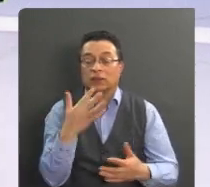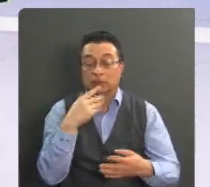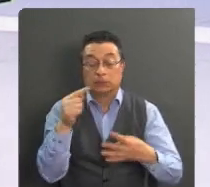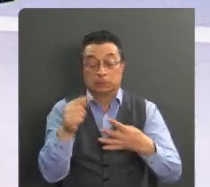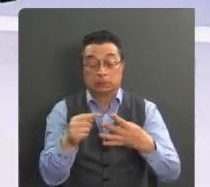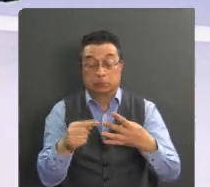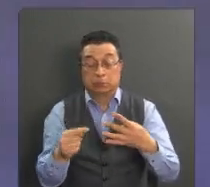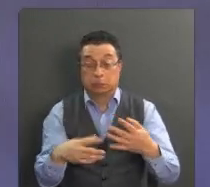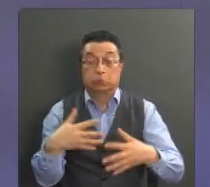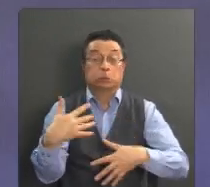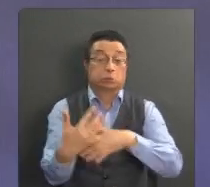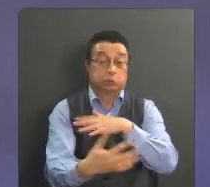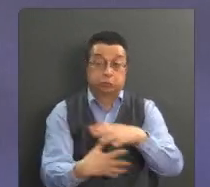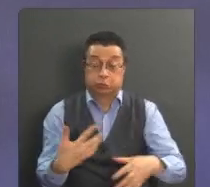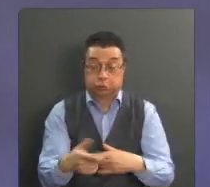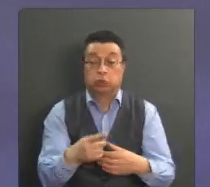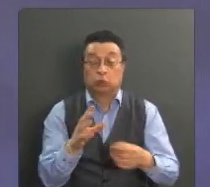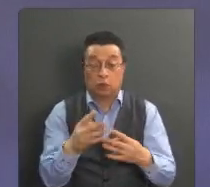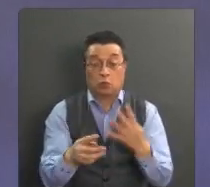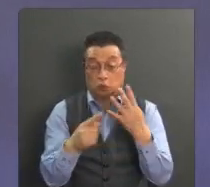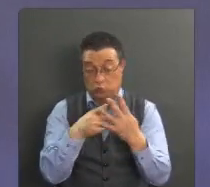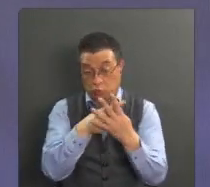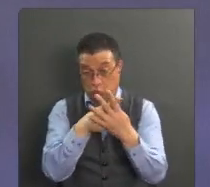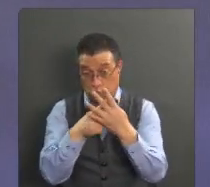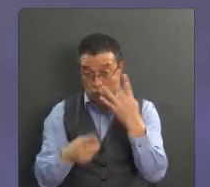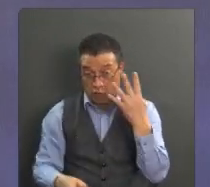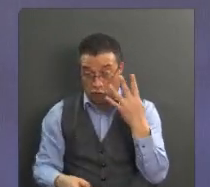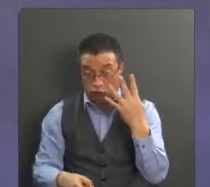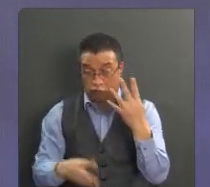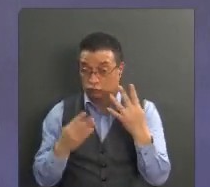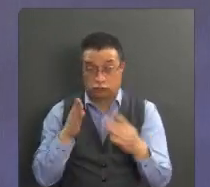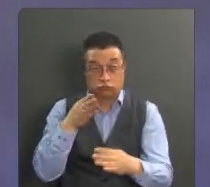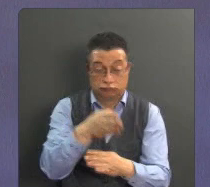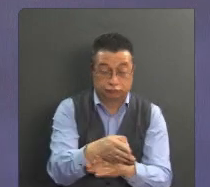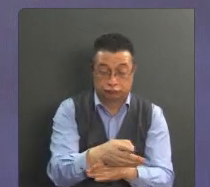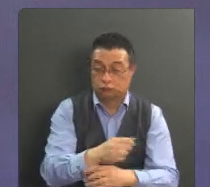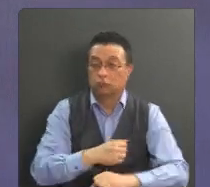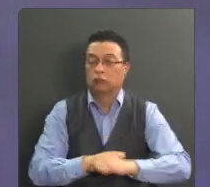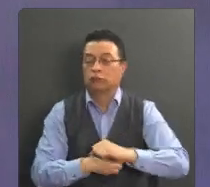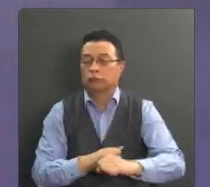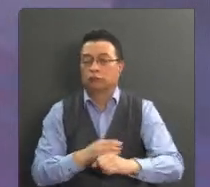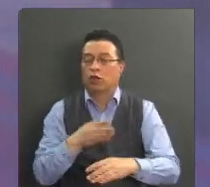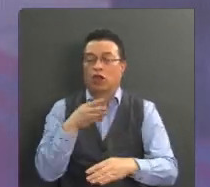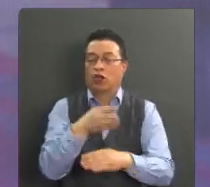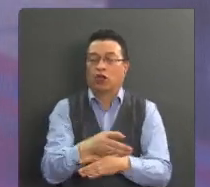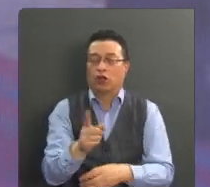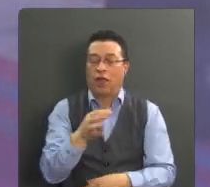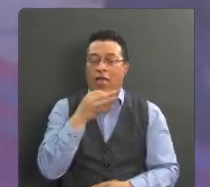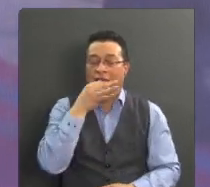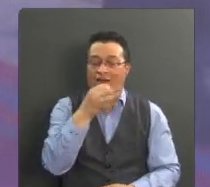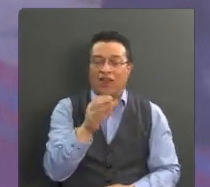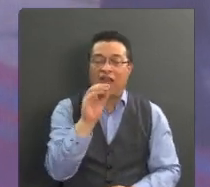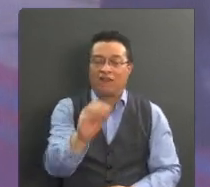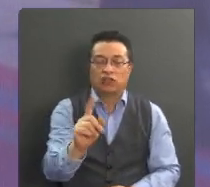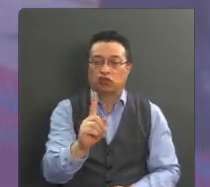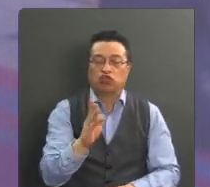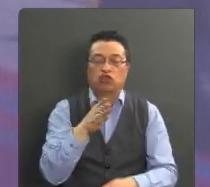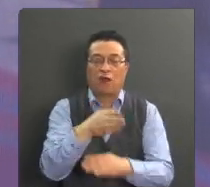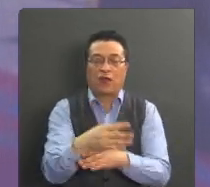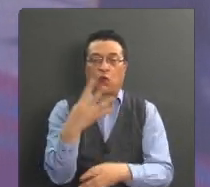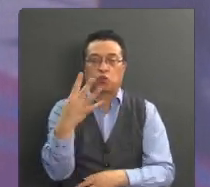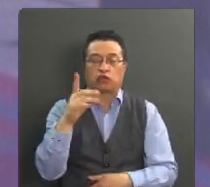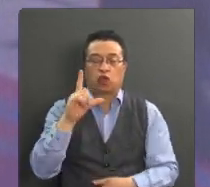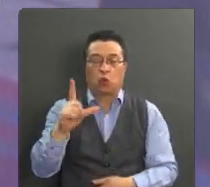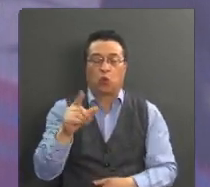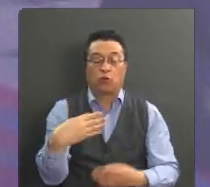Porque definitivamente ya los cuatro se han resistido entonces o han anunciado que no van a asistir el 4 de julio a la ceremonia